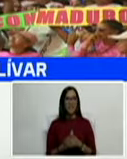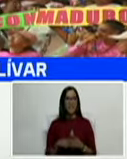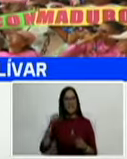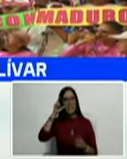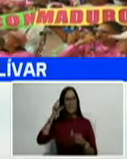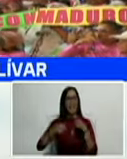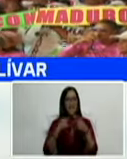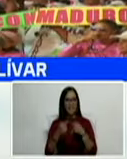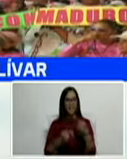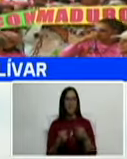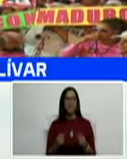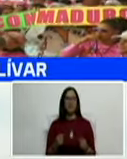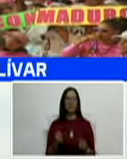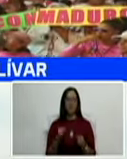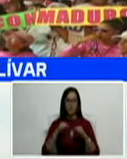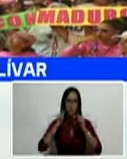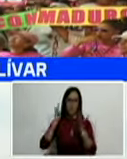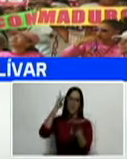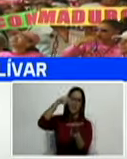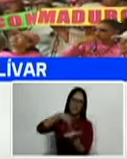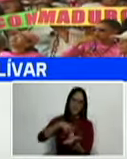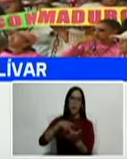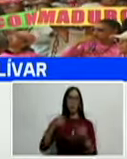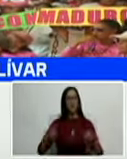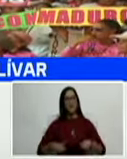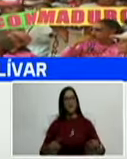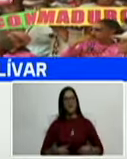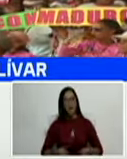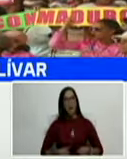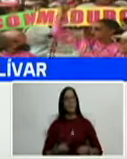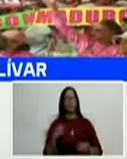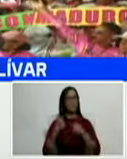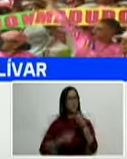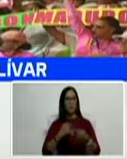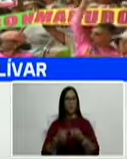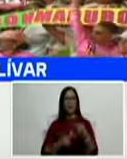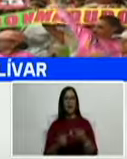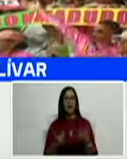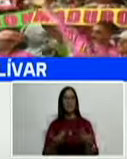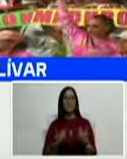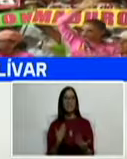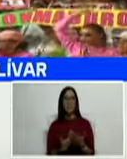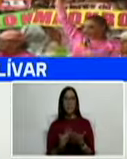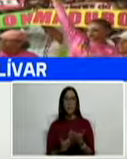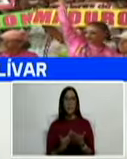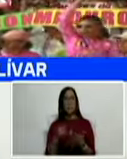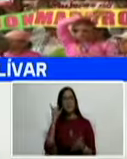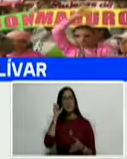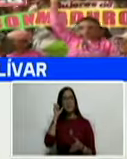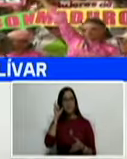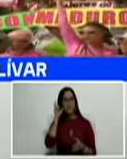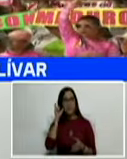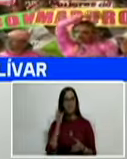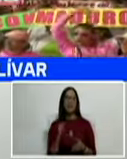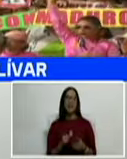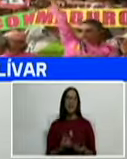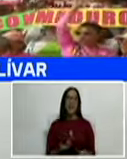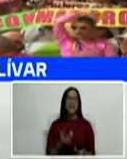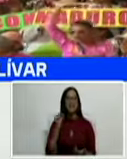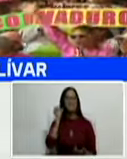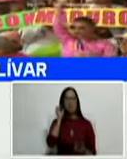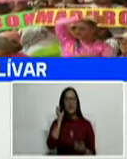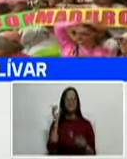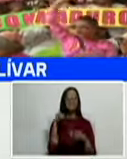nos levantamos, nos esforzamos día a día para traer esas propuestas de escuchar a las amas de